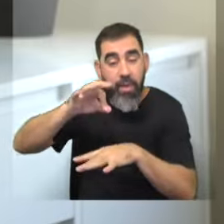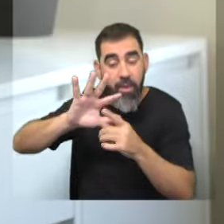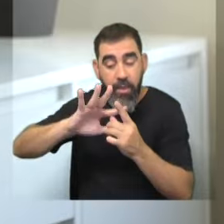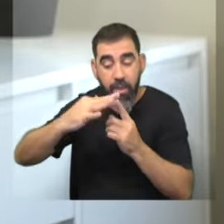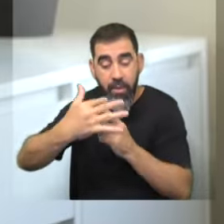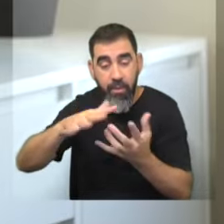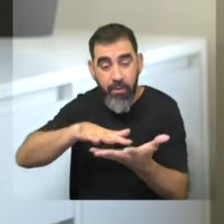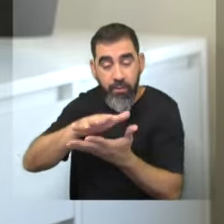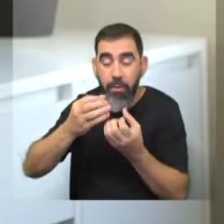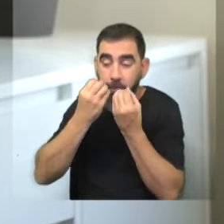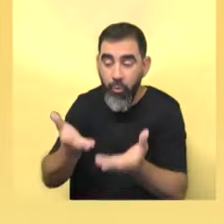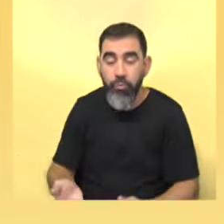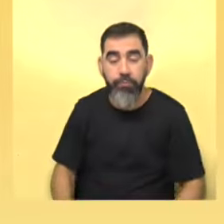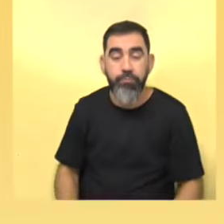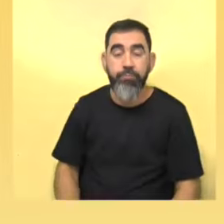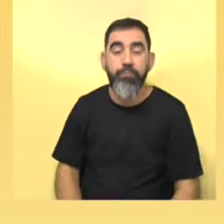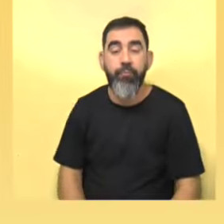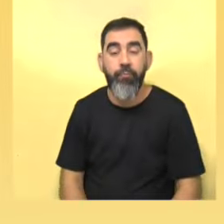cicatriz, entonces vamos a mejorar el aspecto.